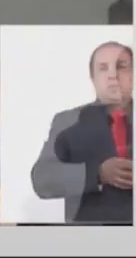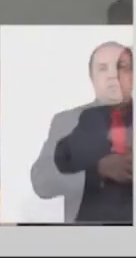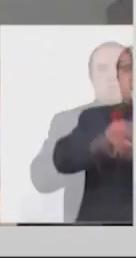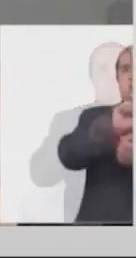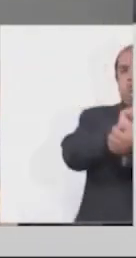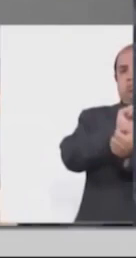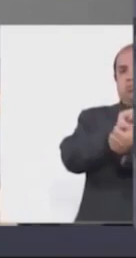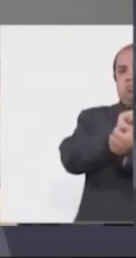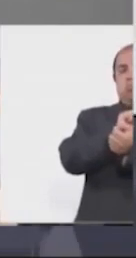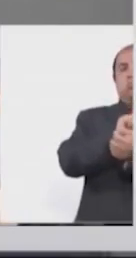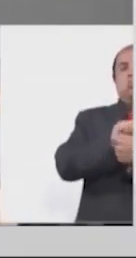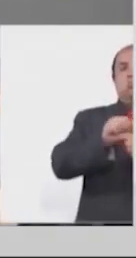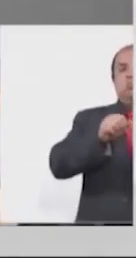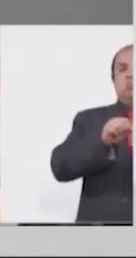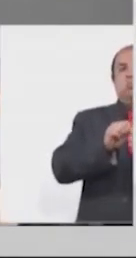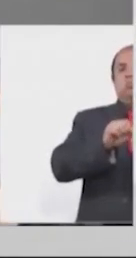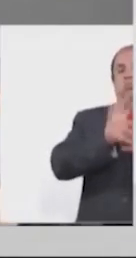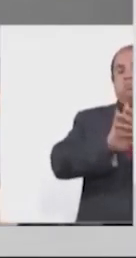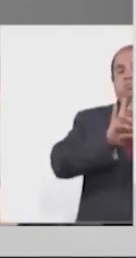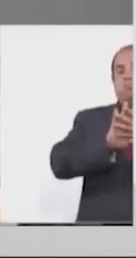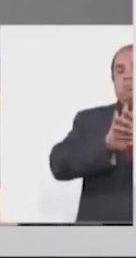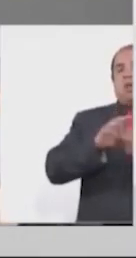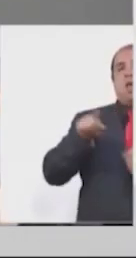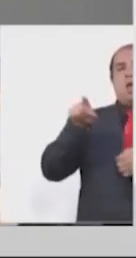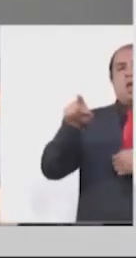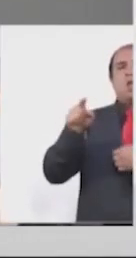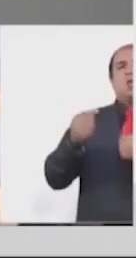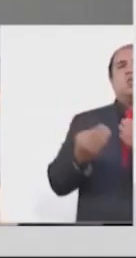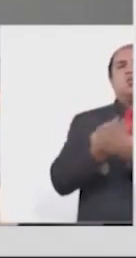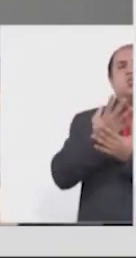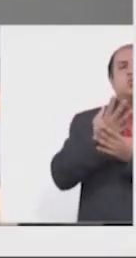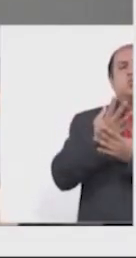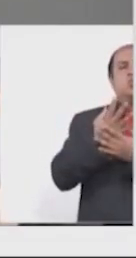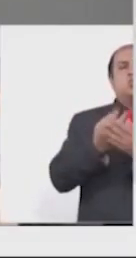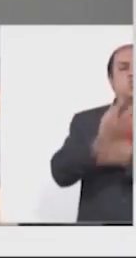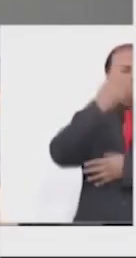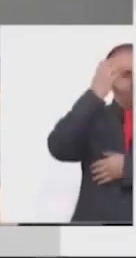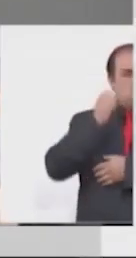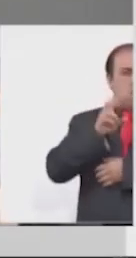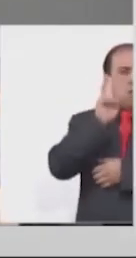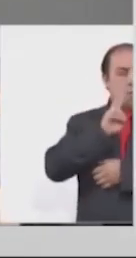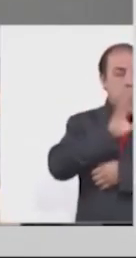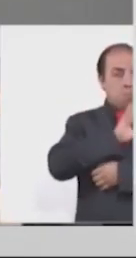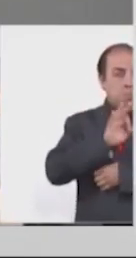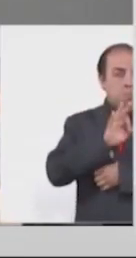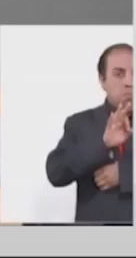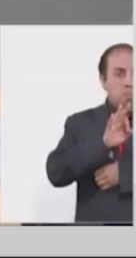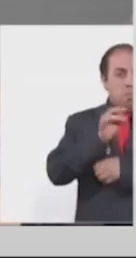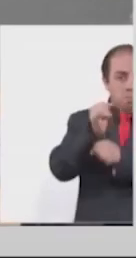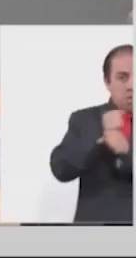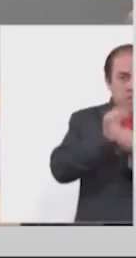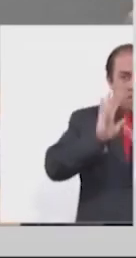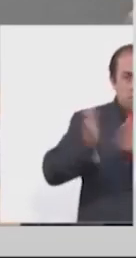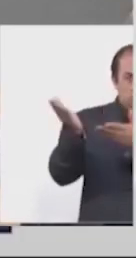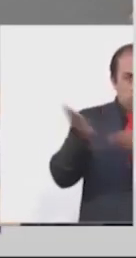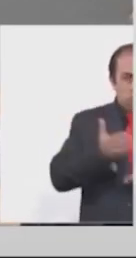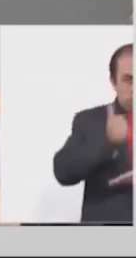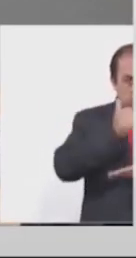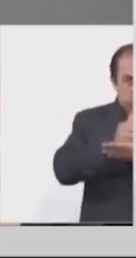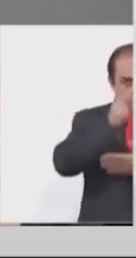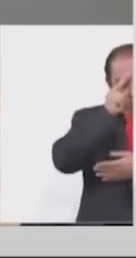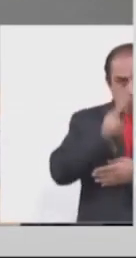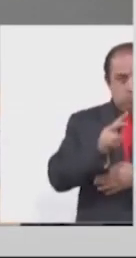también están generando un documento de las razones que por las que murió esta